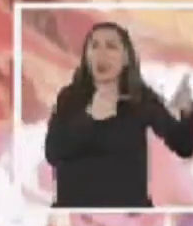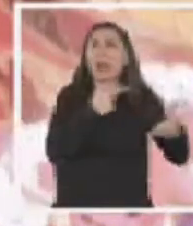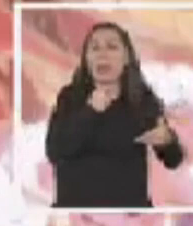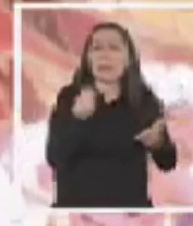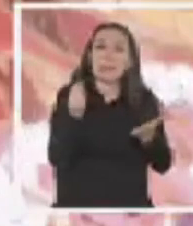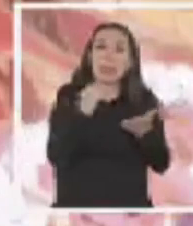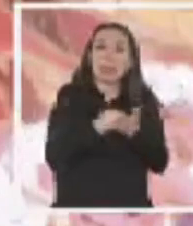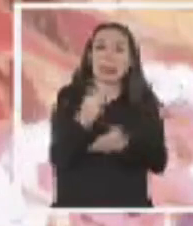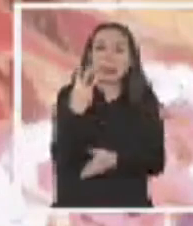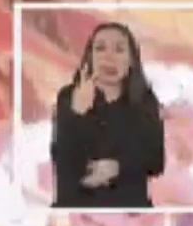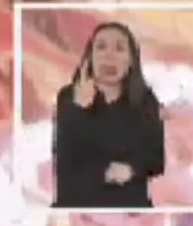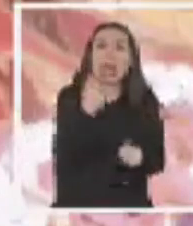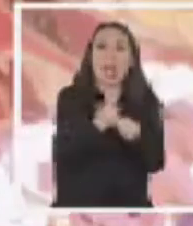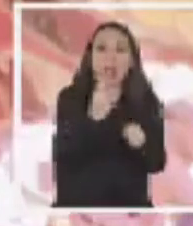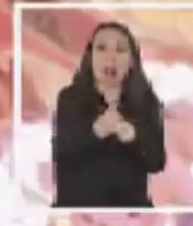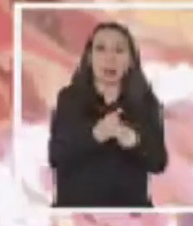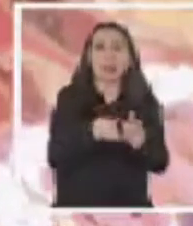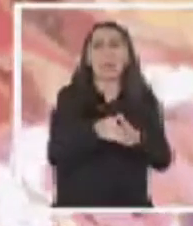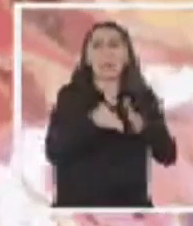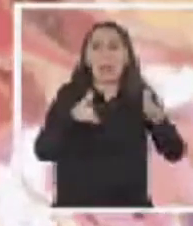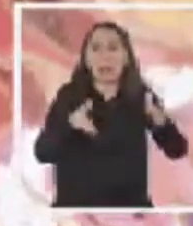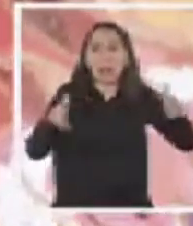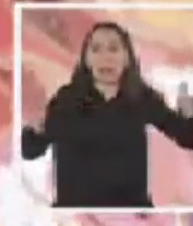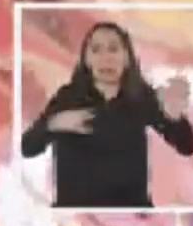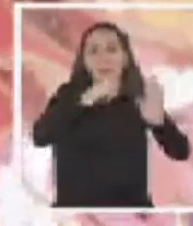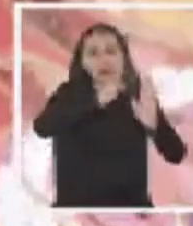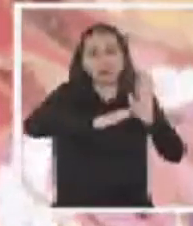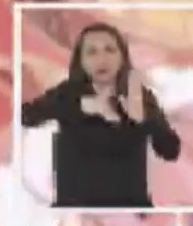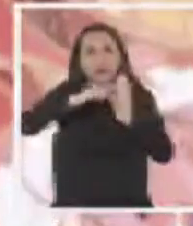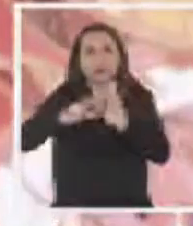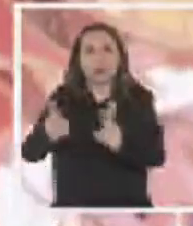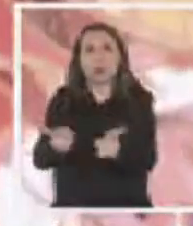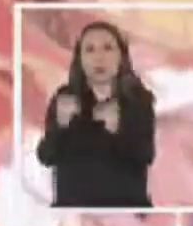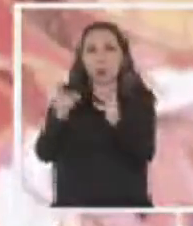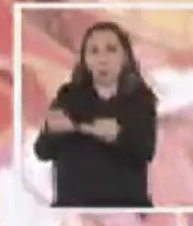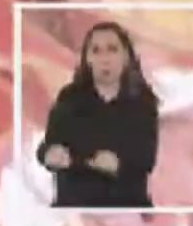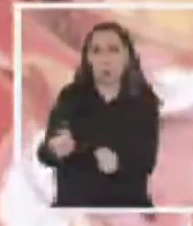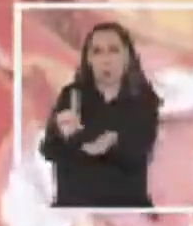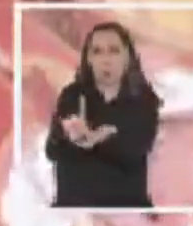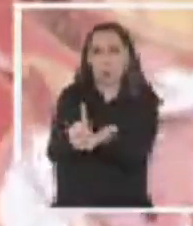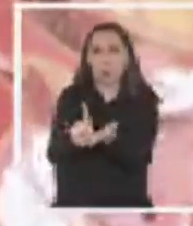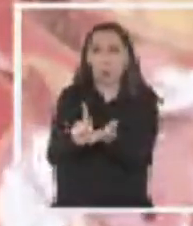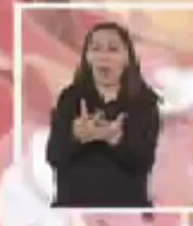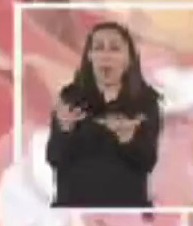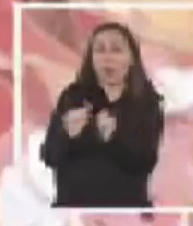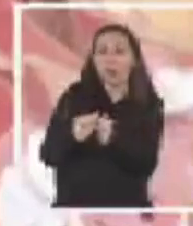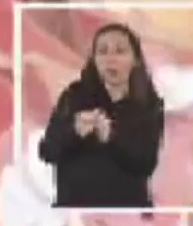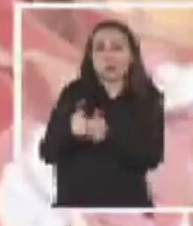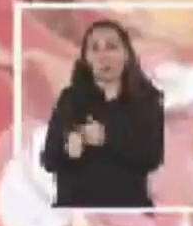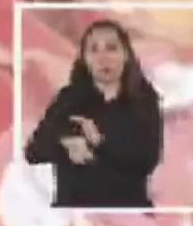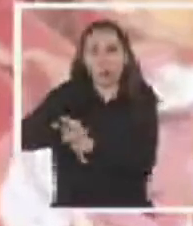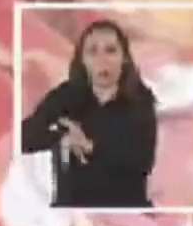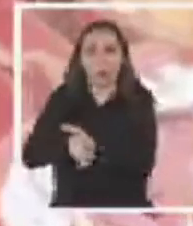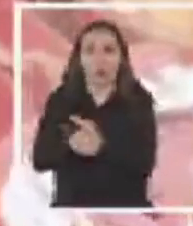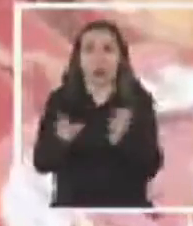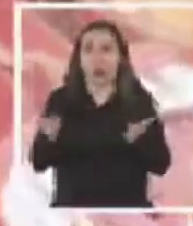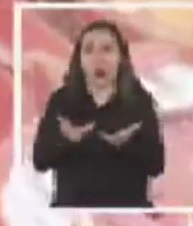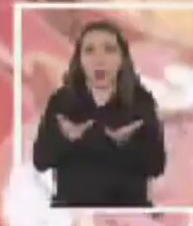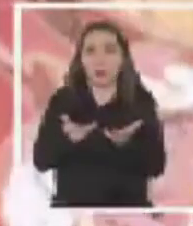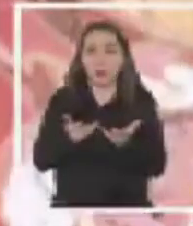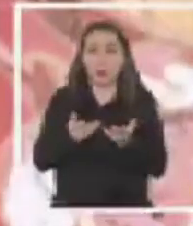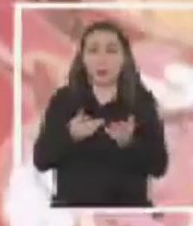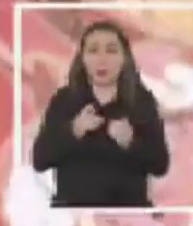tres kilómetros más allá tres kilómetros más allá y recuperando espacio la manera de ganarle a la delincuencia es